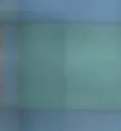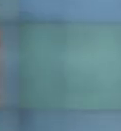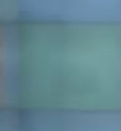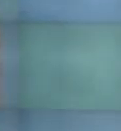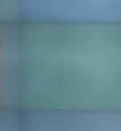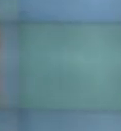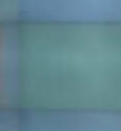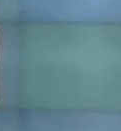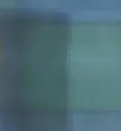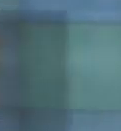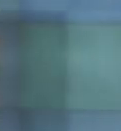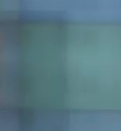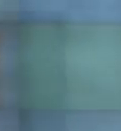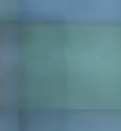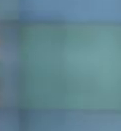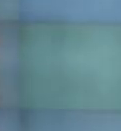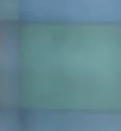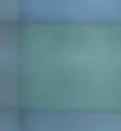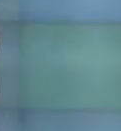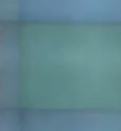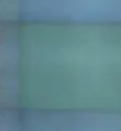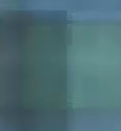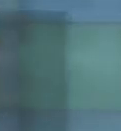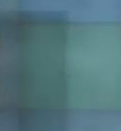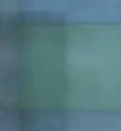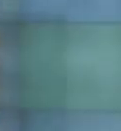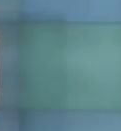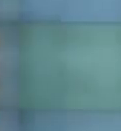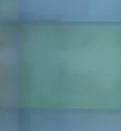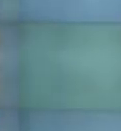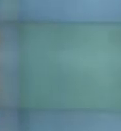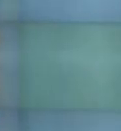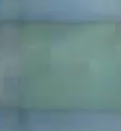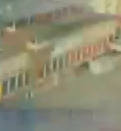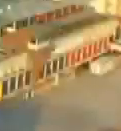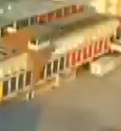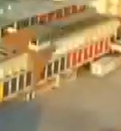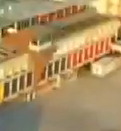Y a esta hora nos enlazamos con la señal del Palacio de Miraflores.